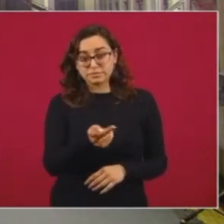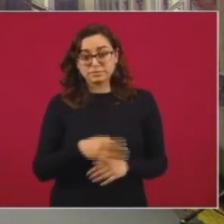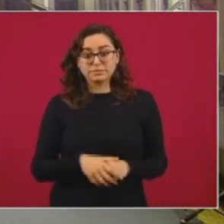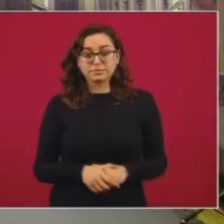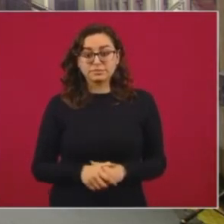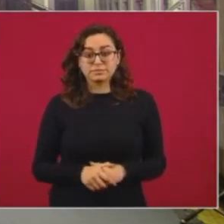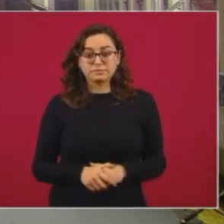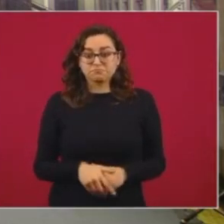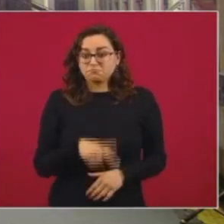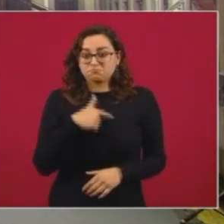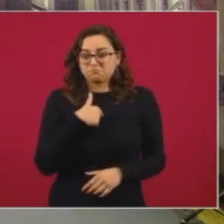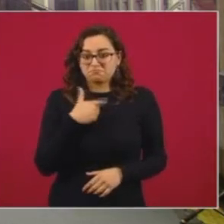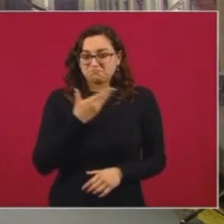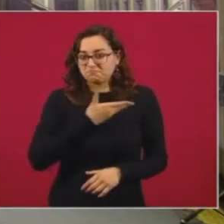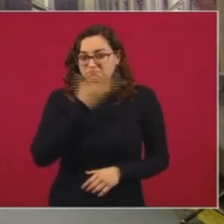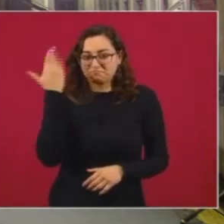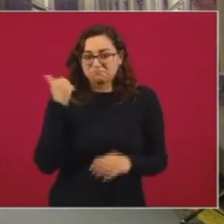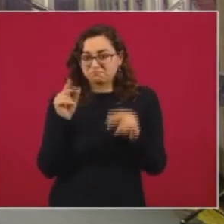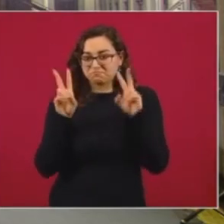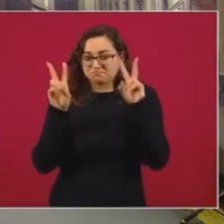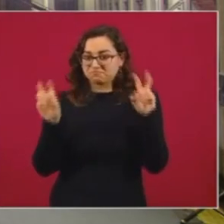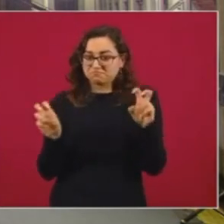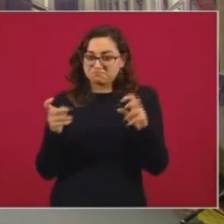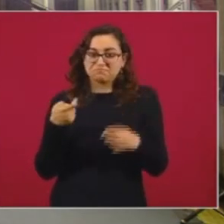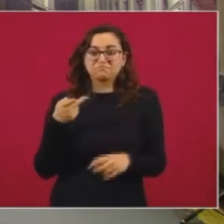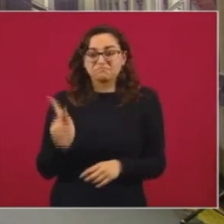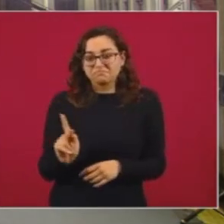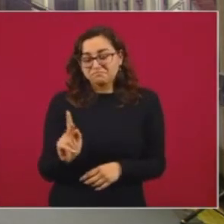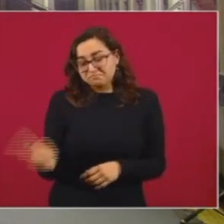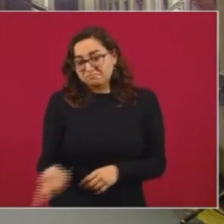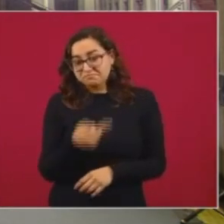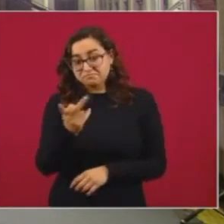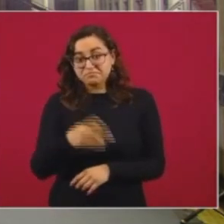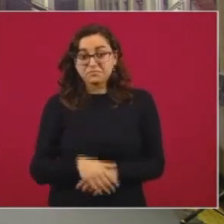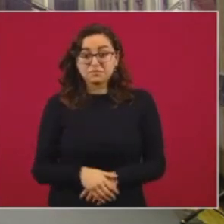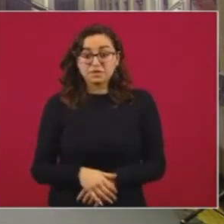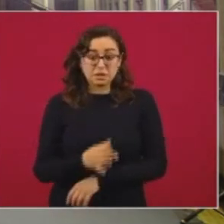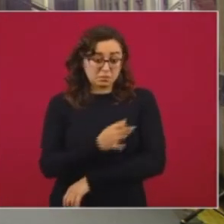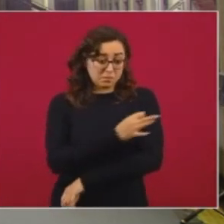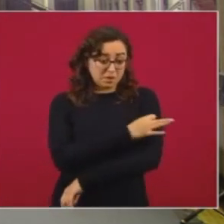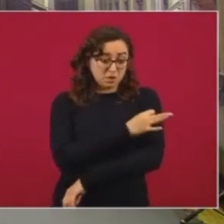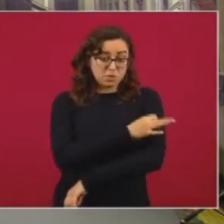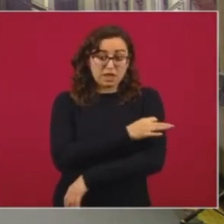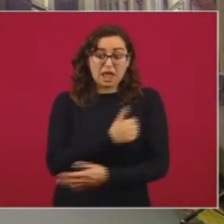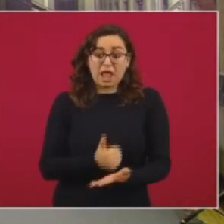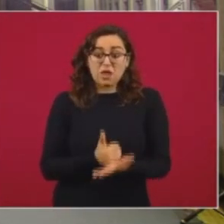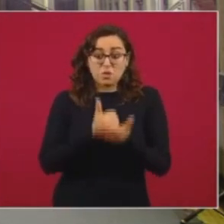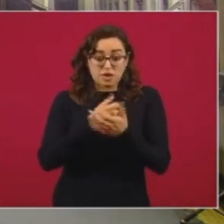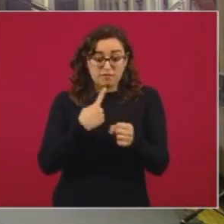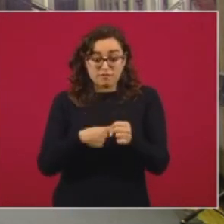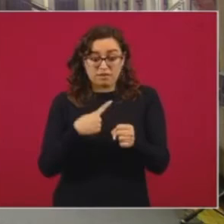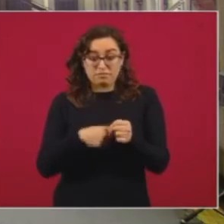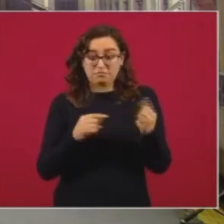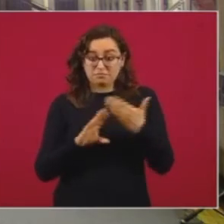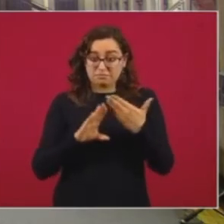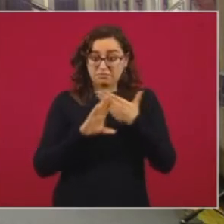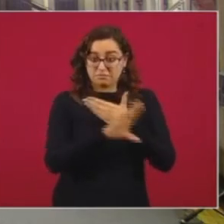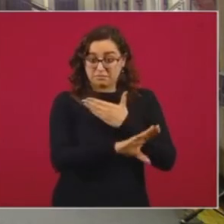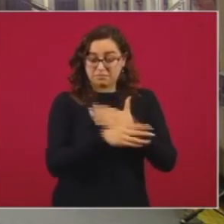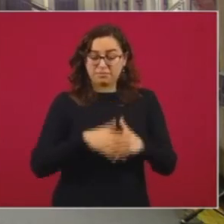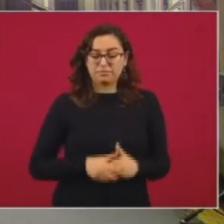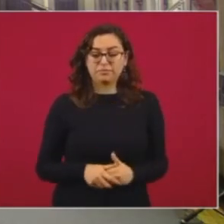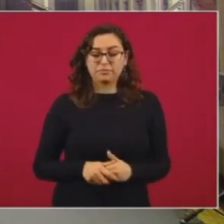como yo que no sabe mucho de esto, las vacunas son para prevenir. Ok. Usted